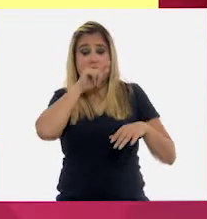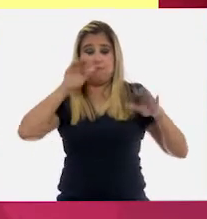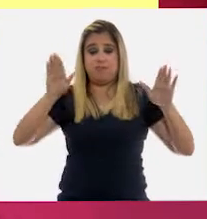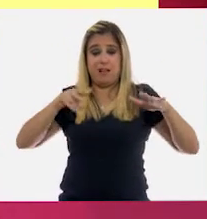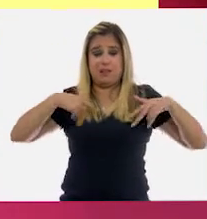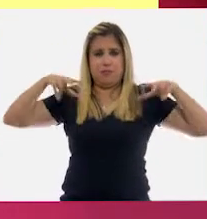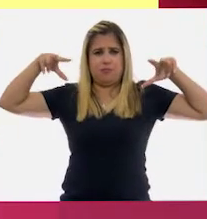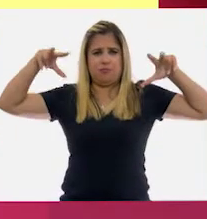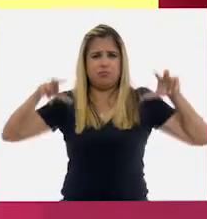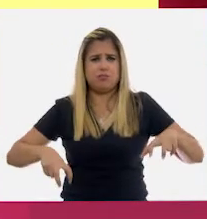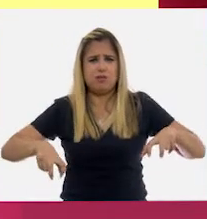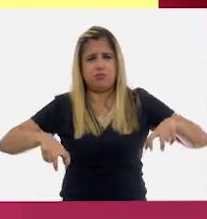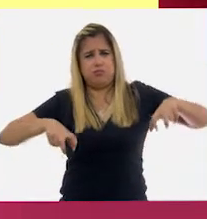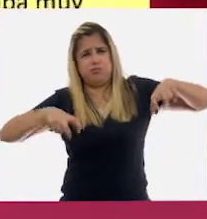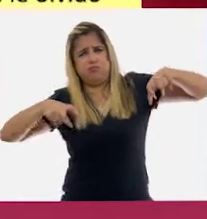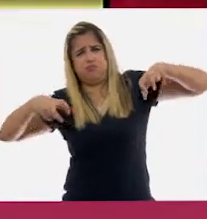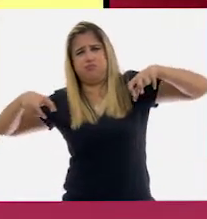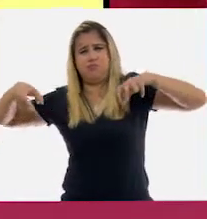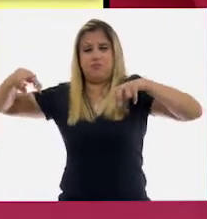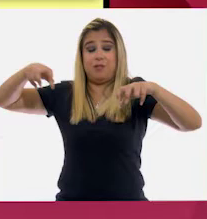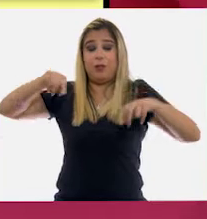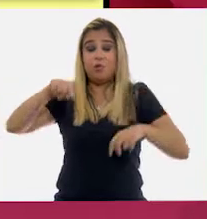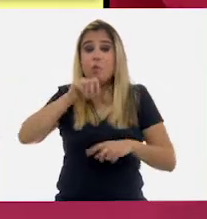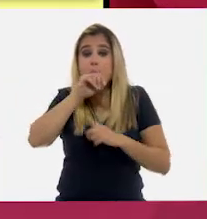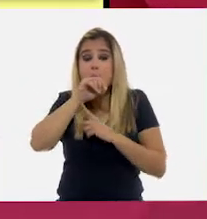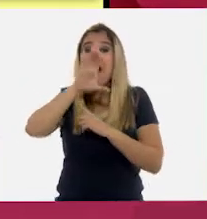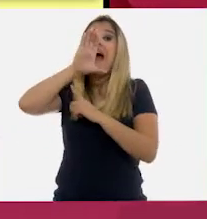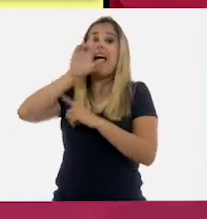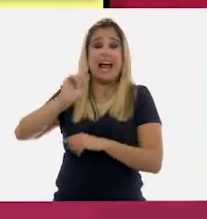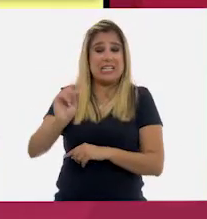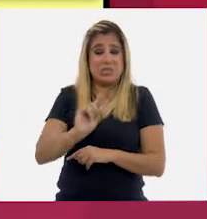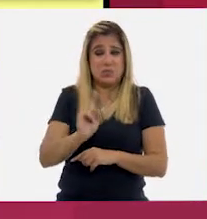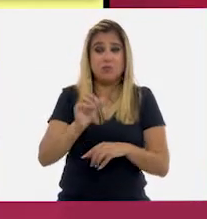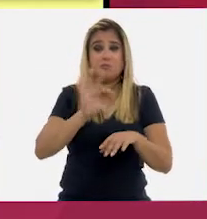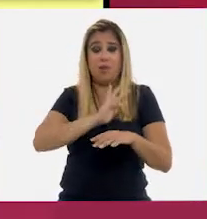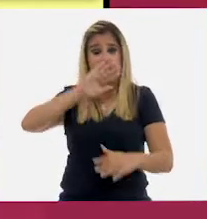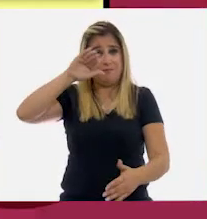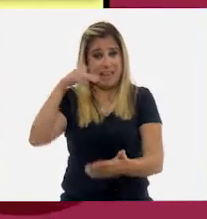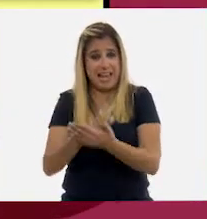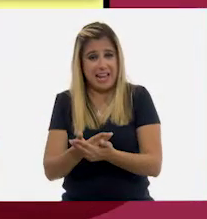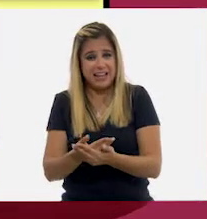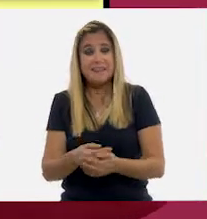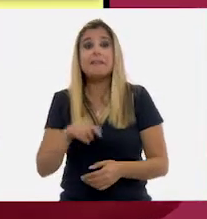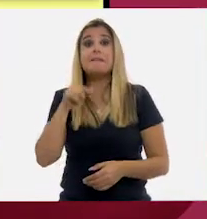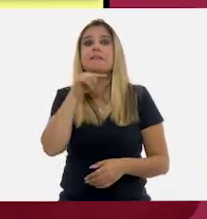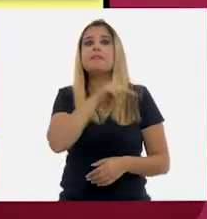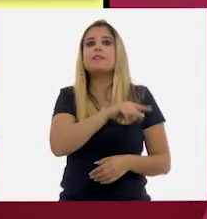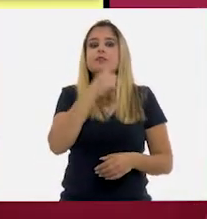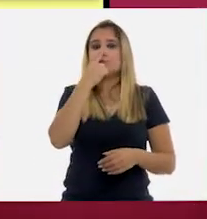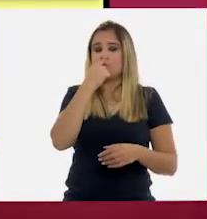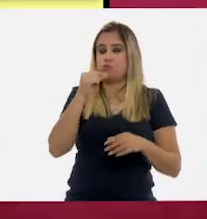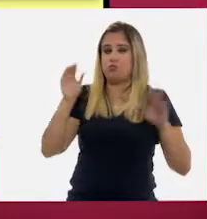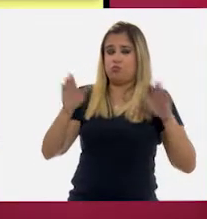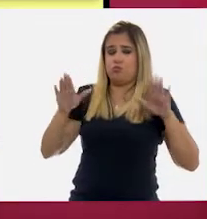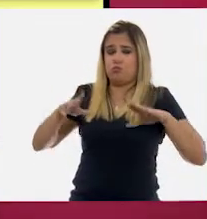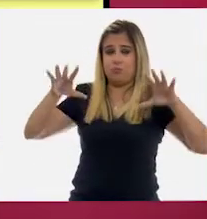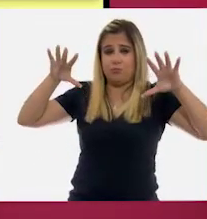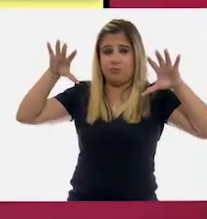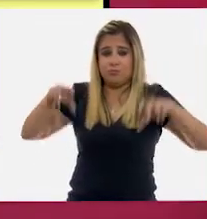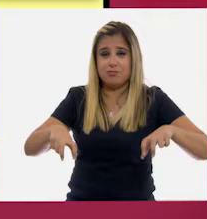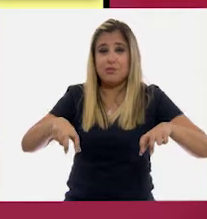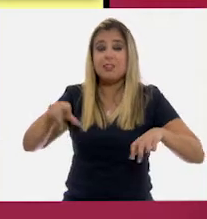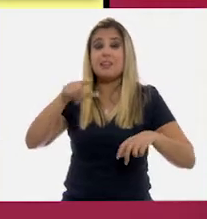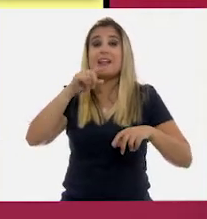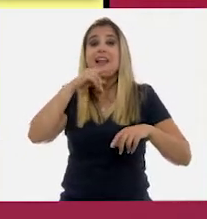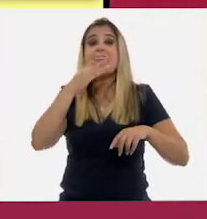la boca y así no caigas. Empezaron a volar. Volaron mucho. La rana estaba muy